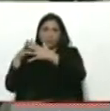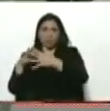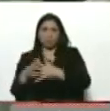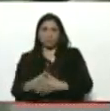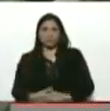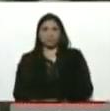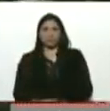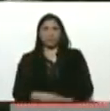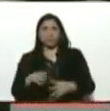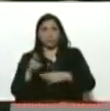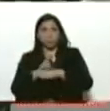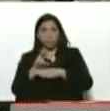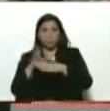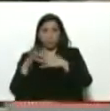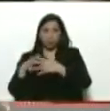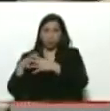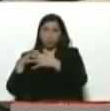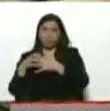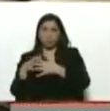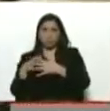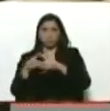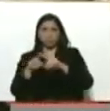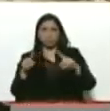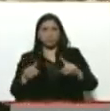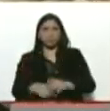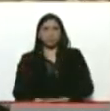de los que usan los gringos,